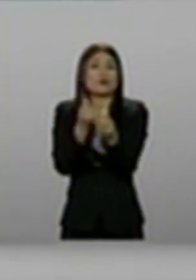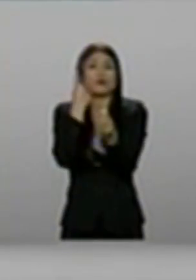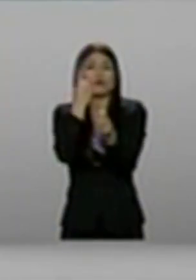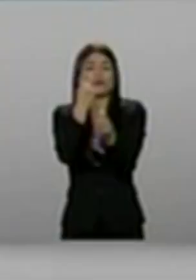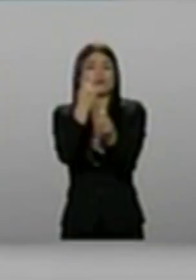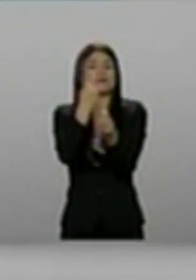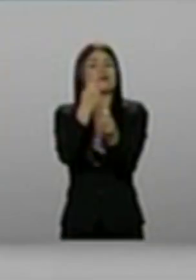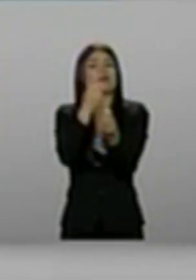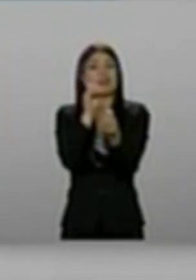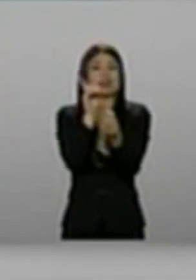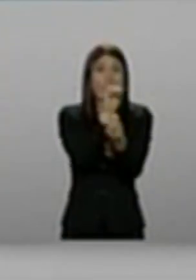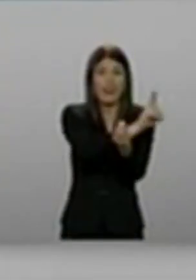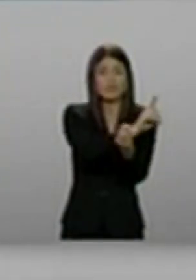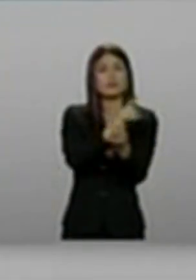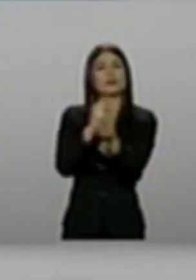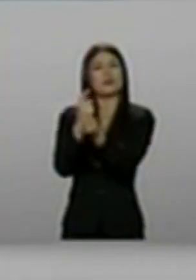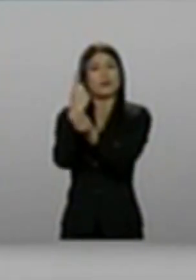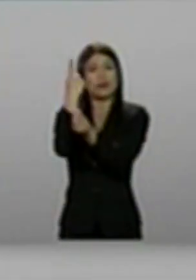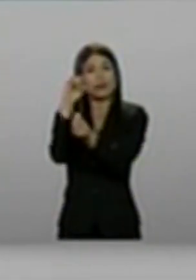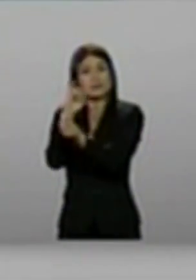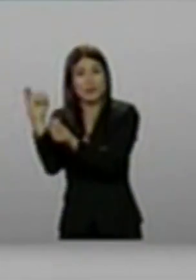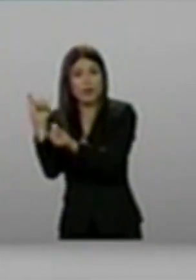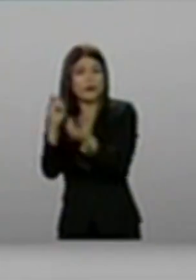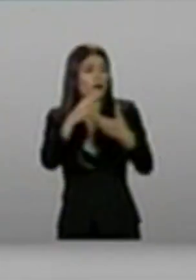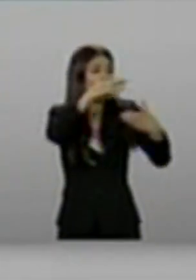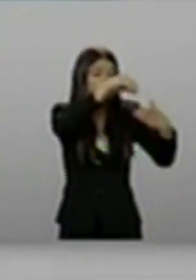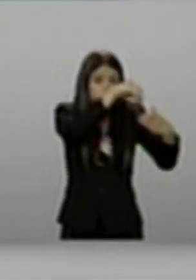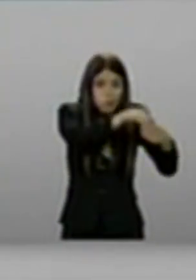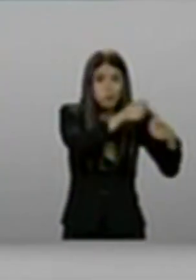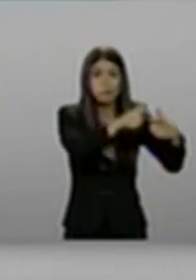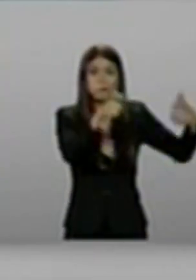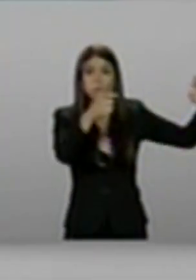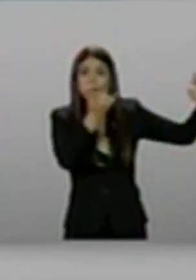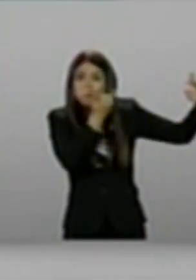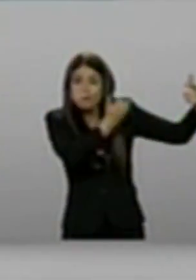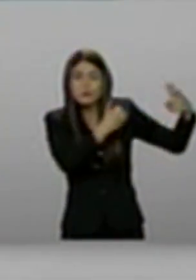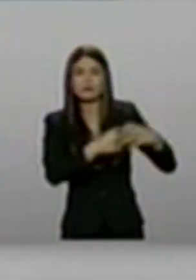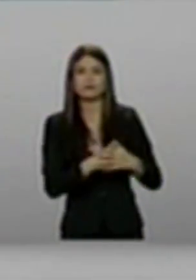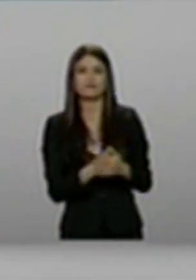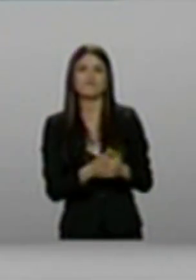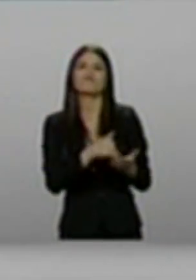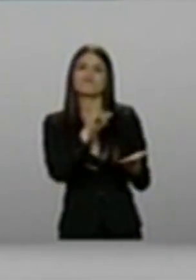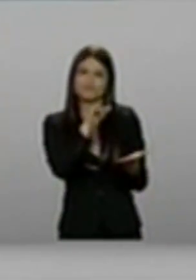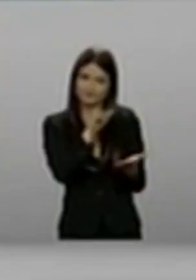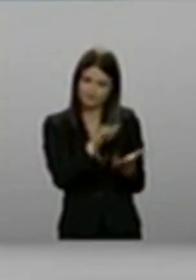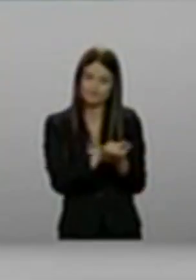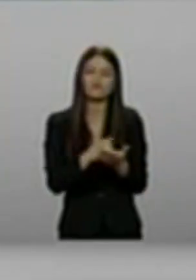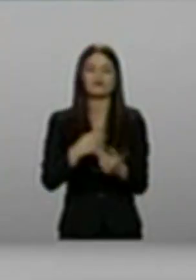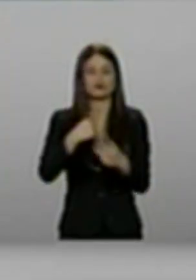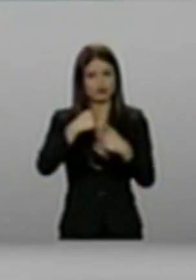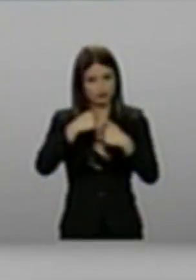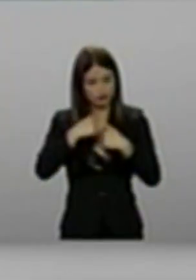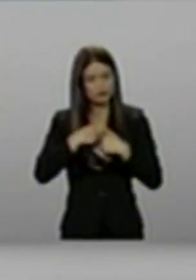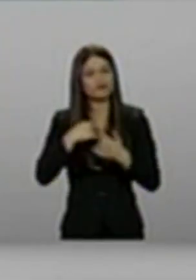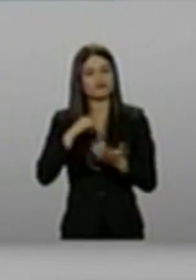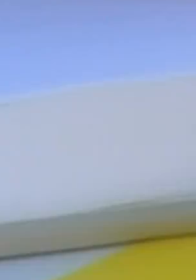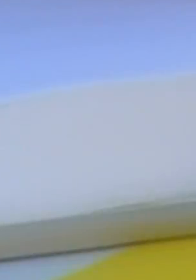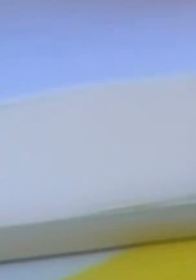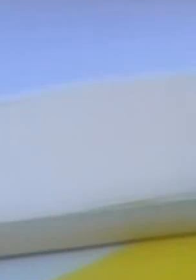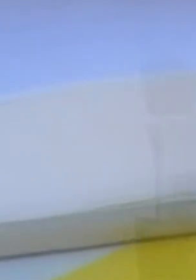izquierda hasta la extrema derecha. Y en esa dirección voy a proceder.